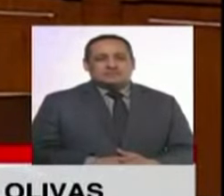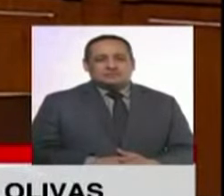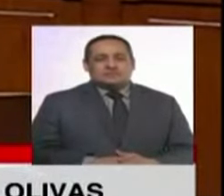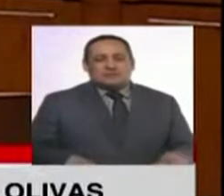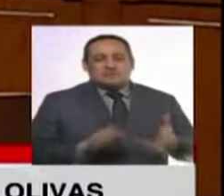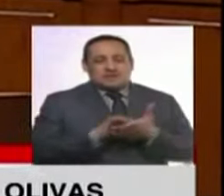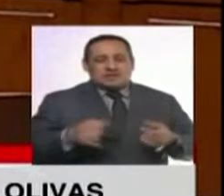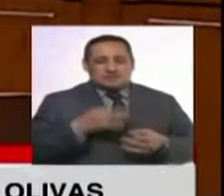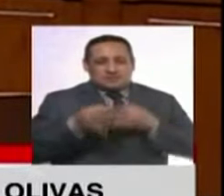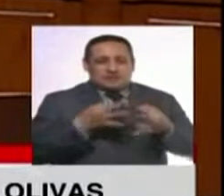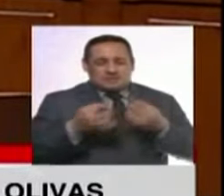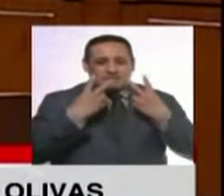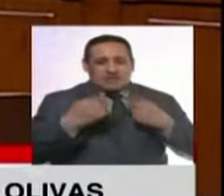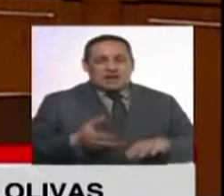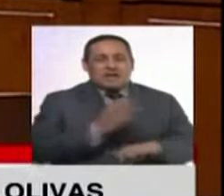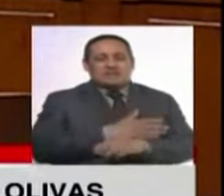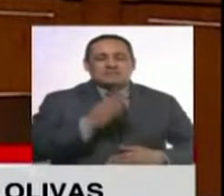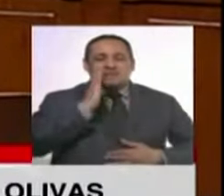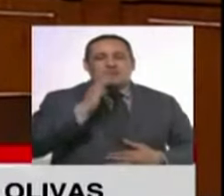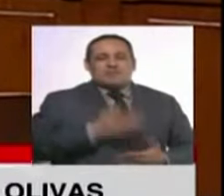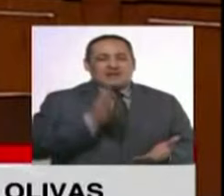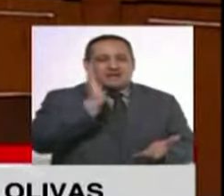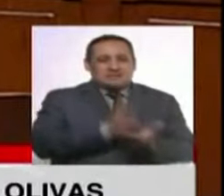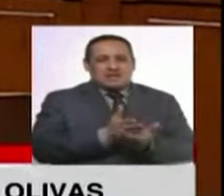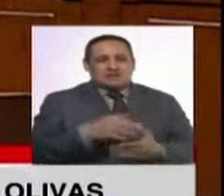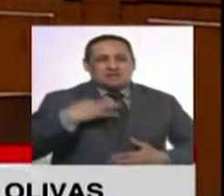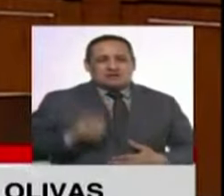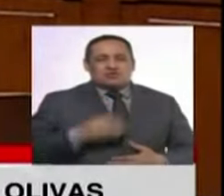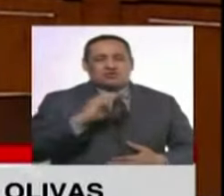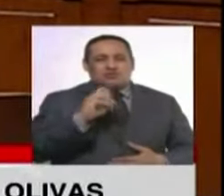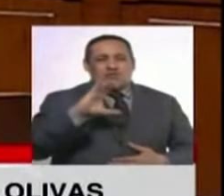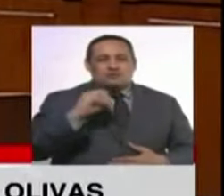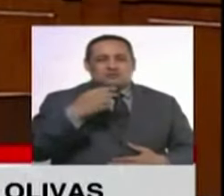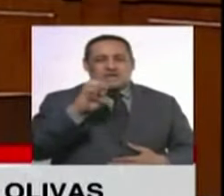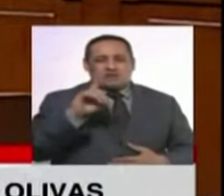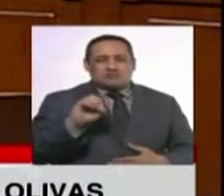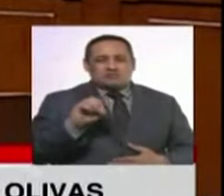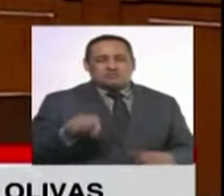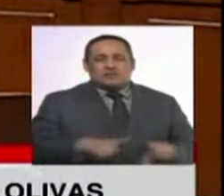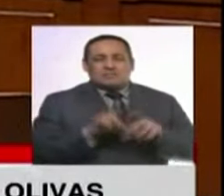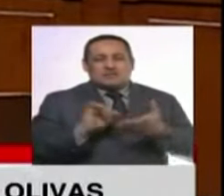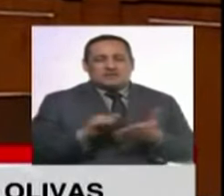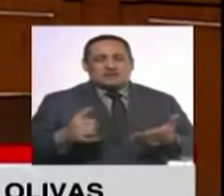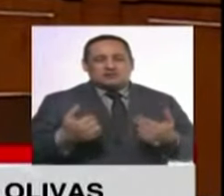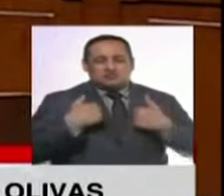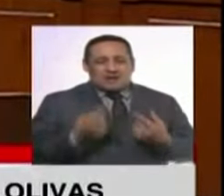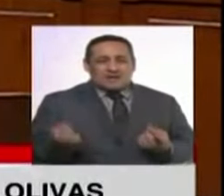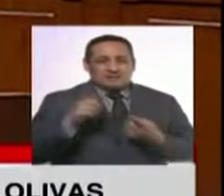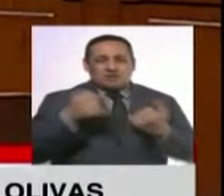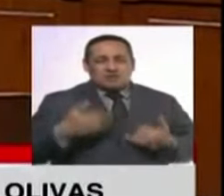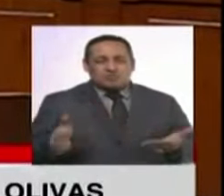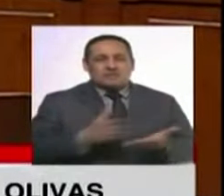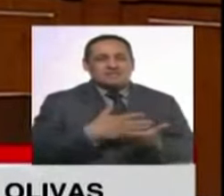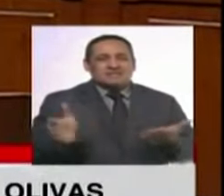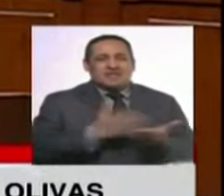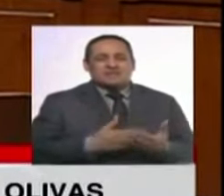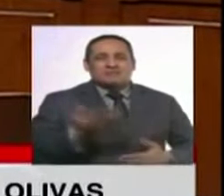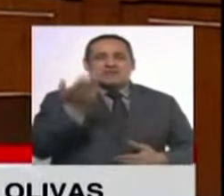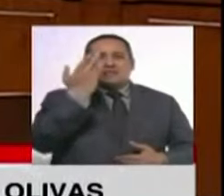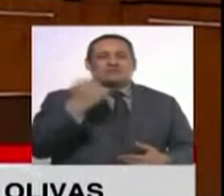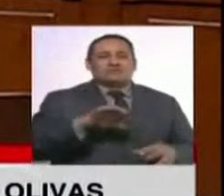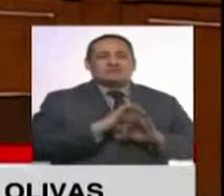que me ha dicho que yo he sido designado para castigar al Señor Oficial colchado yo a la fecha no he recibido ninguna